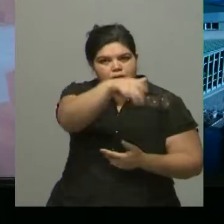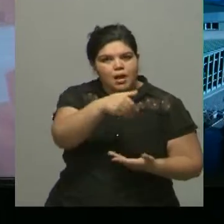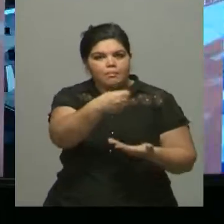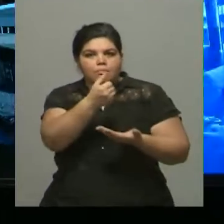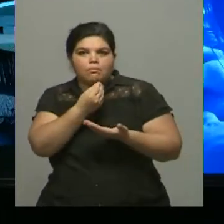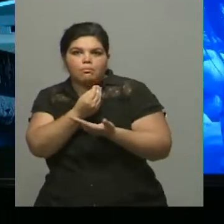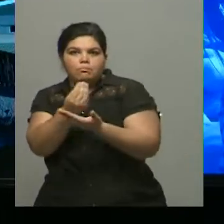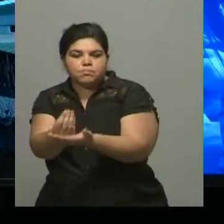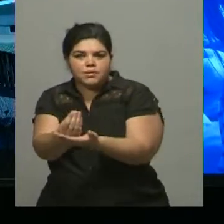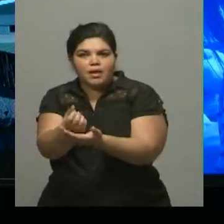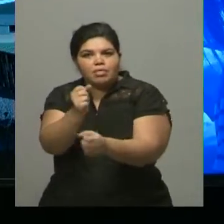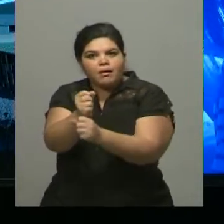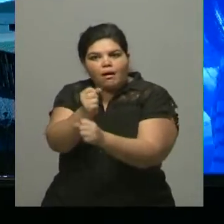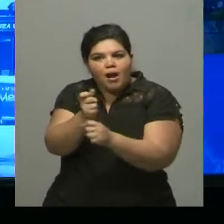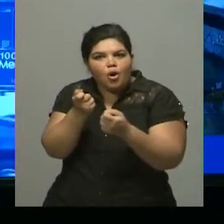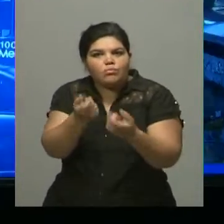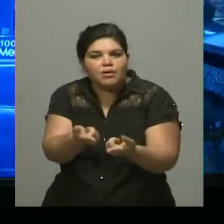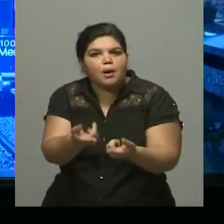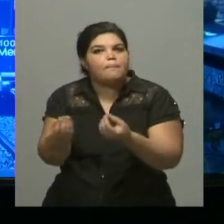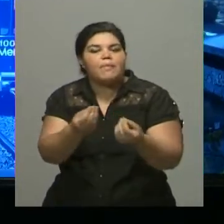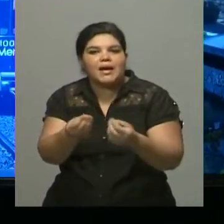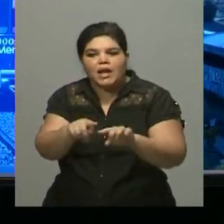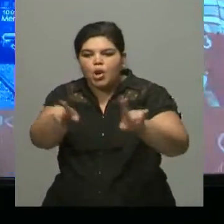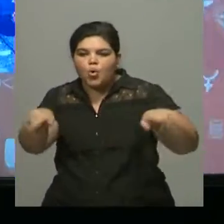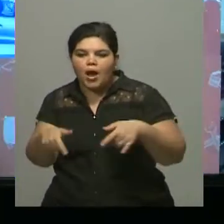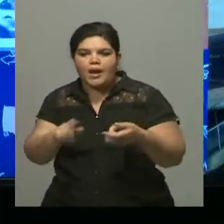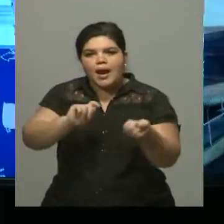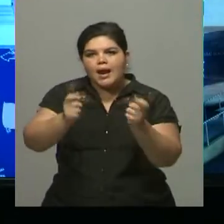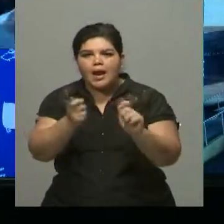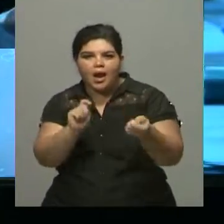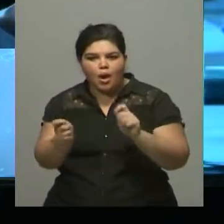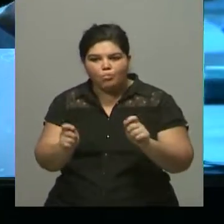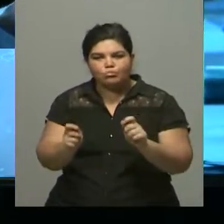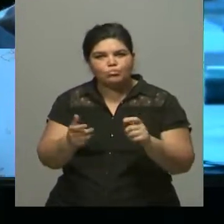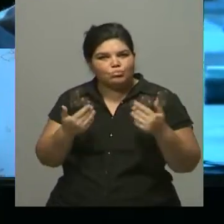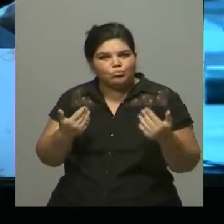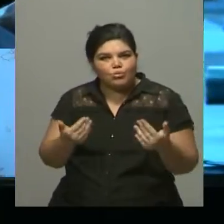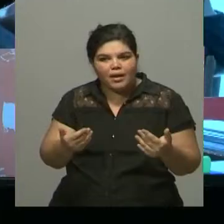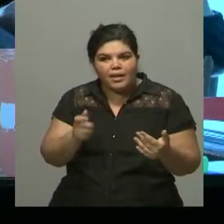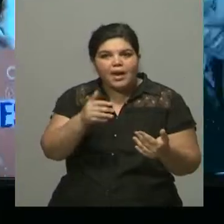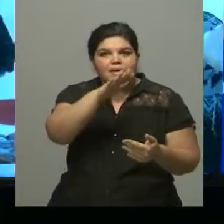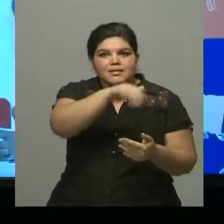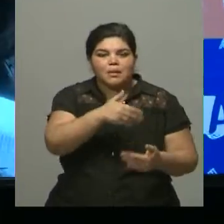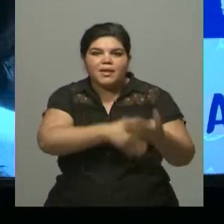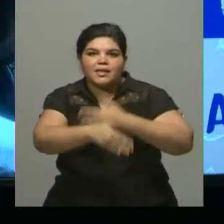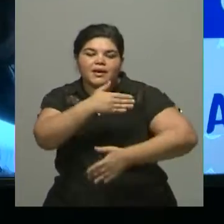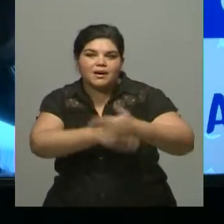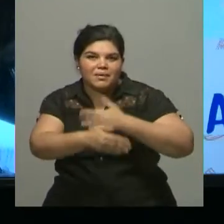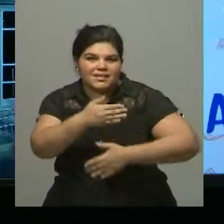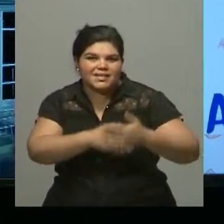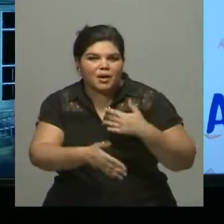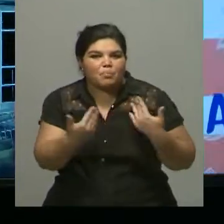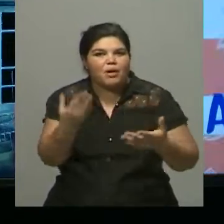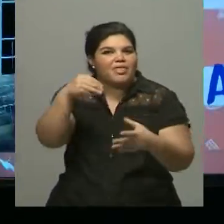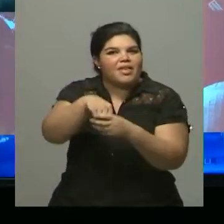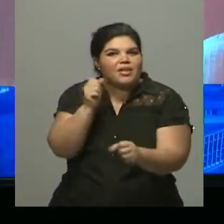acomodar su lugar de trabajo para recibir a una persona con discapacidad que se desenvuelve en función de la discapacidad que